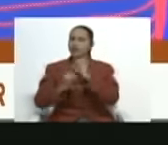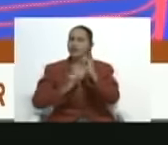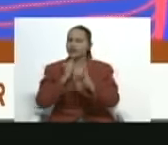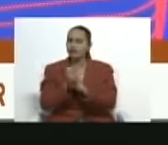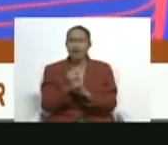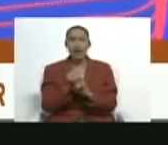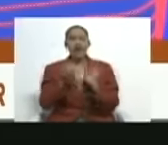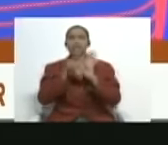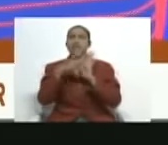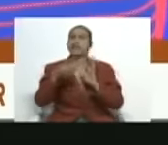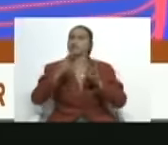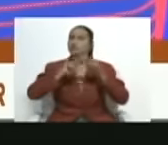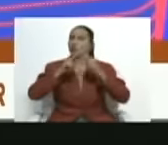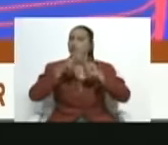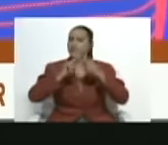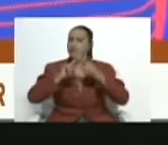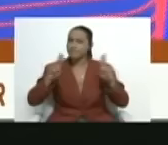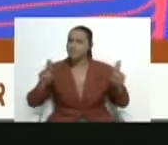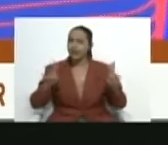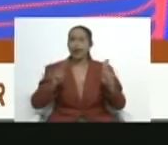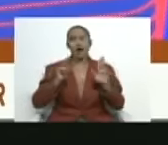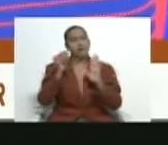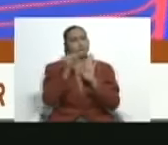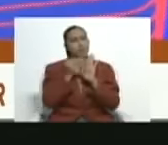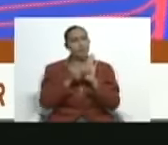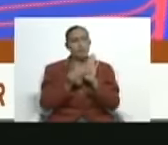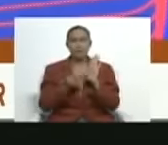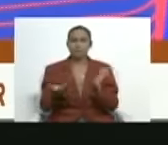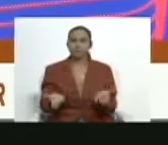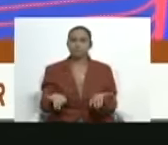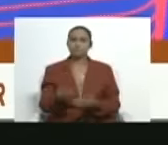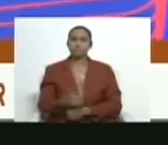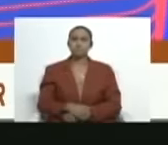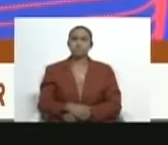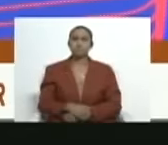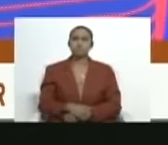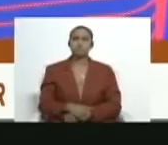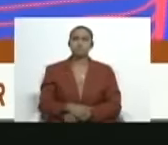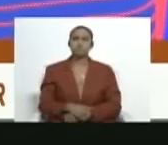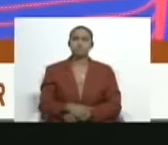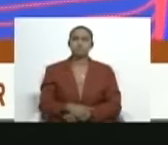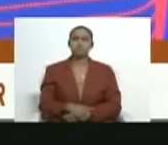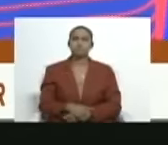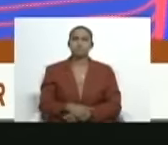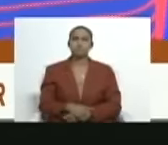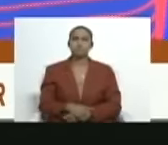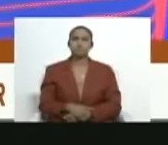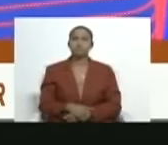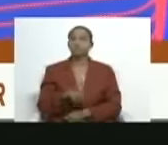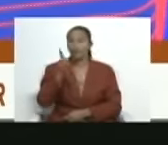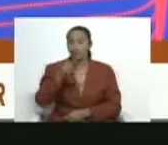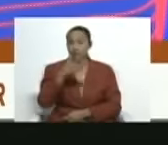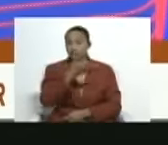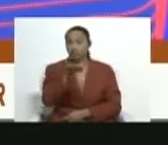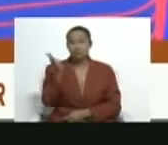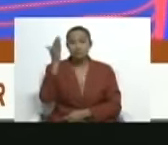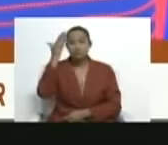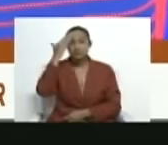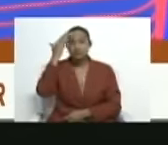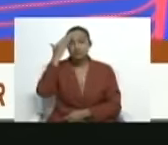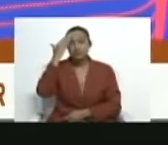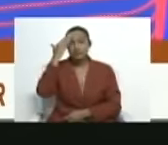a la legalidad nacional también quiero que sepa de manera Modesta y